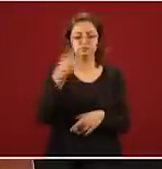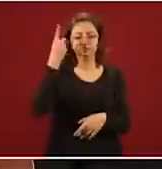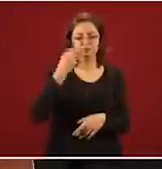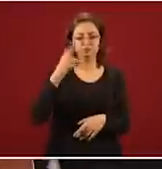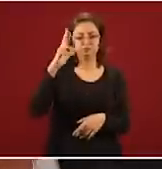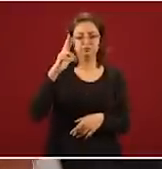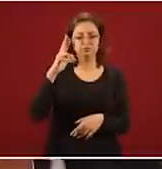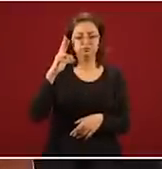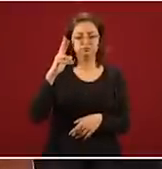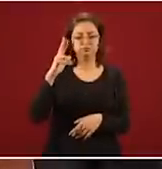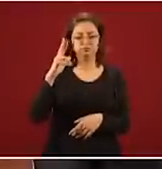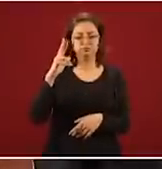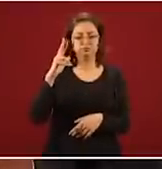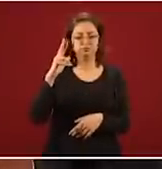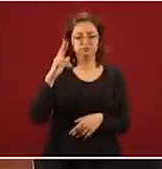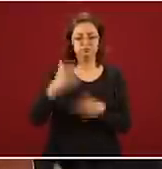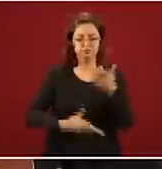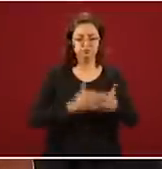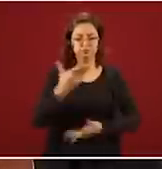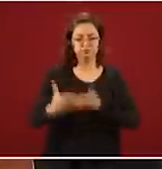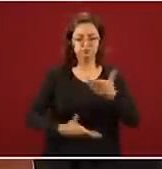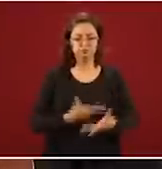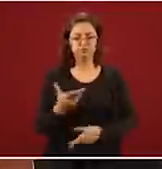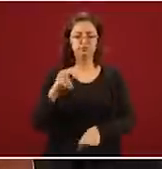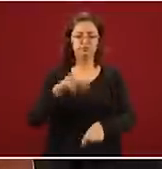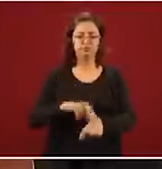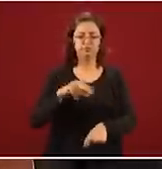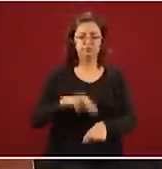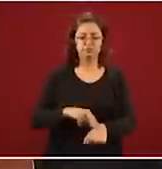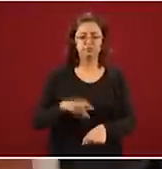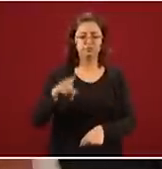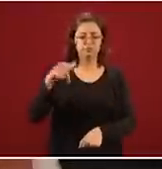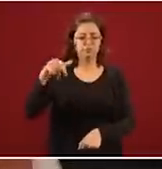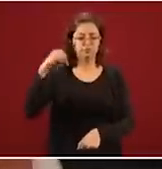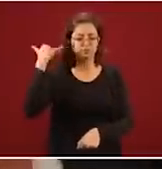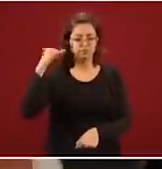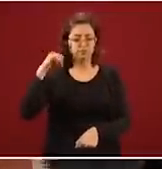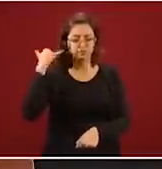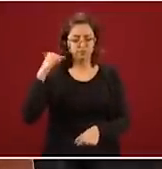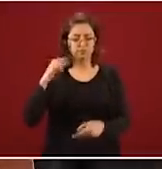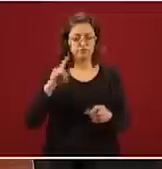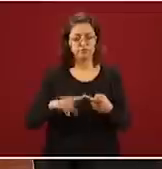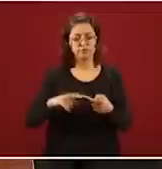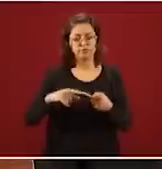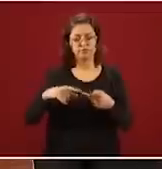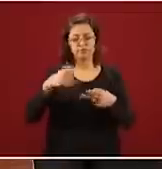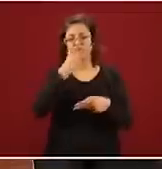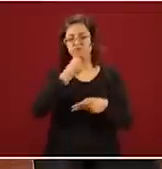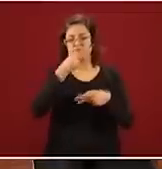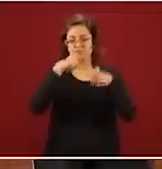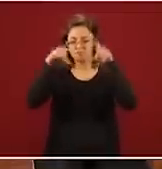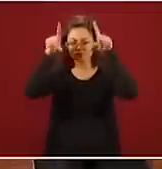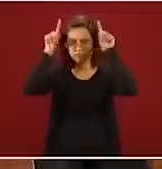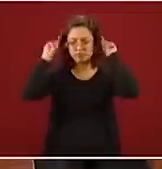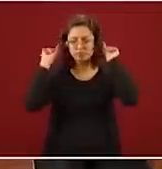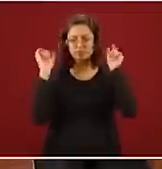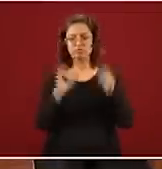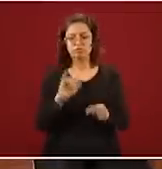director de servicios de prestaciones médicas en la delegación de Yucatán. El enfermero Julio Gutiérrez Méndez, de